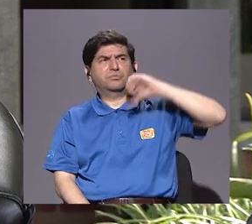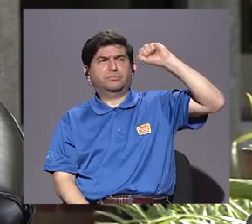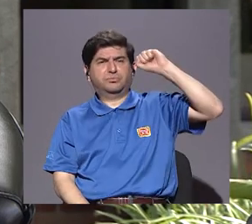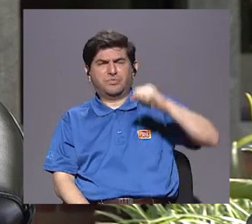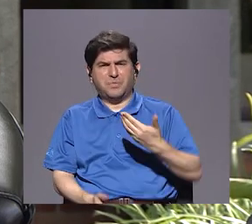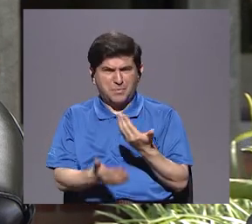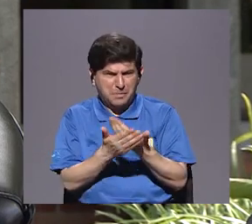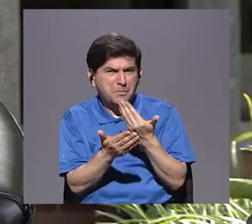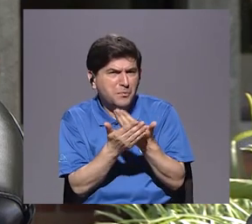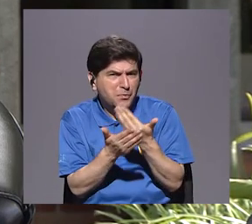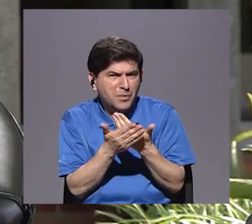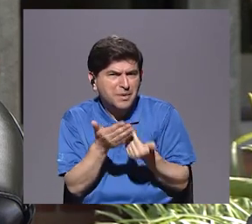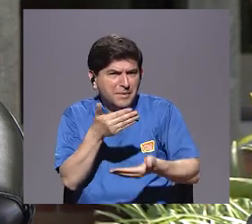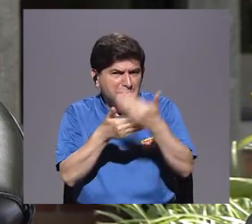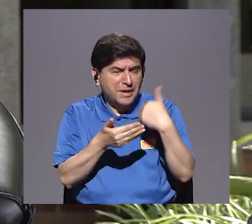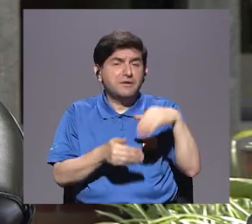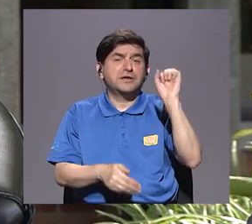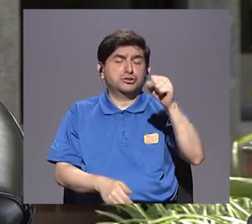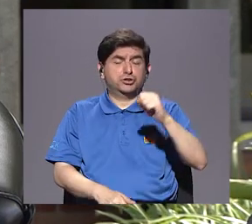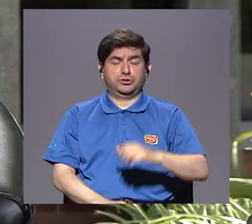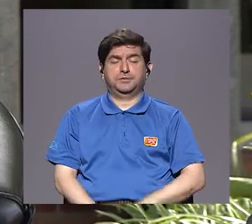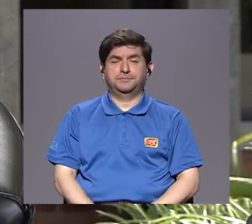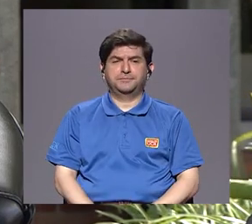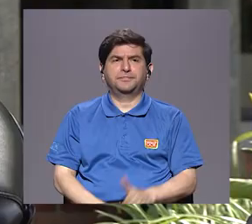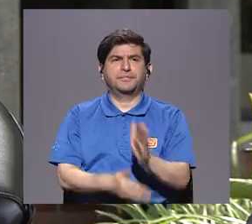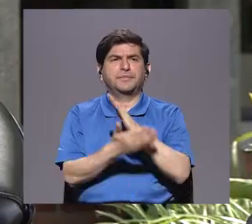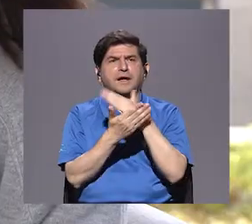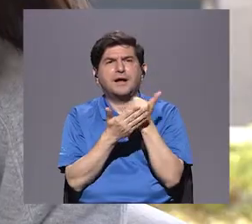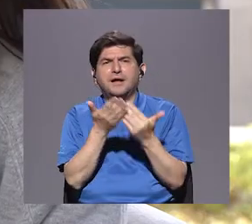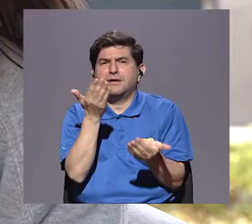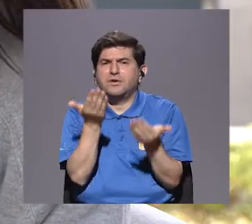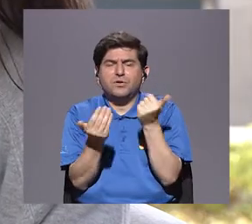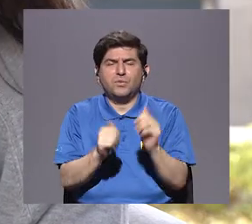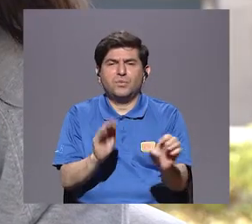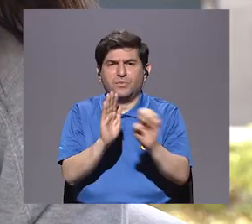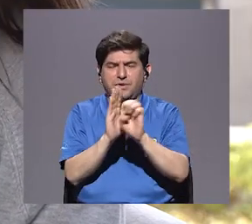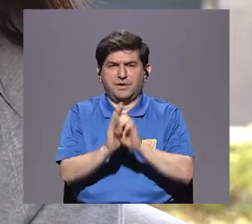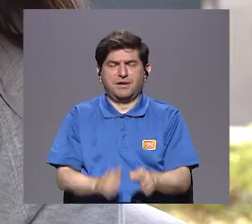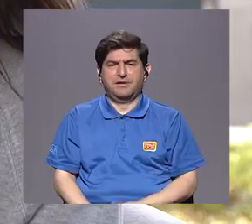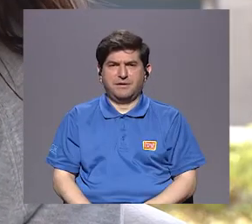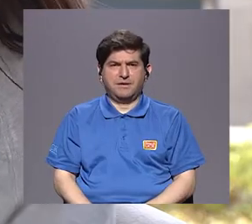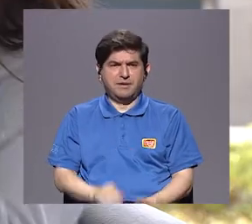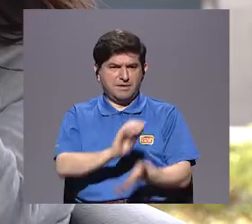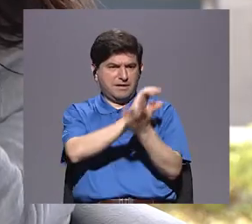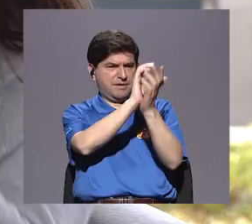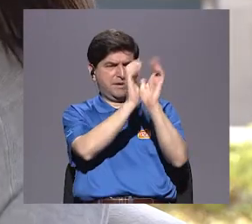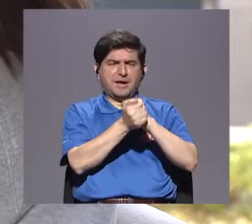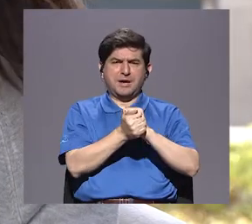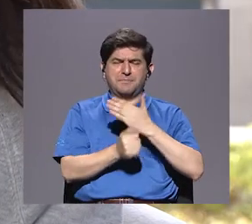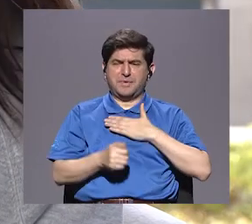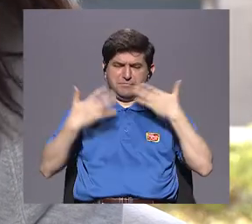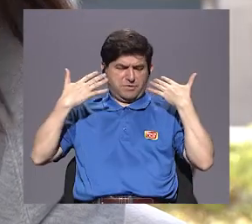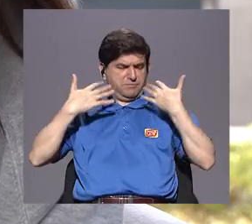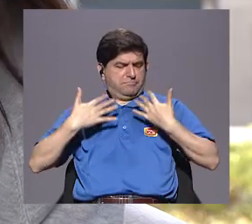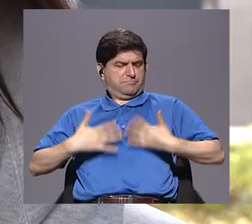¿Como señales? Como señales. Sí, bueno, algunos señales es, por ejemplo, cambio mi